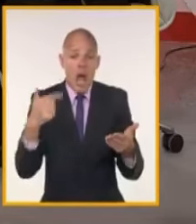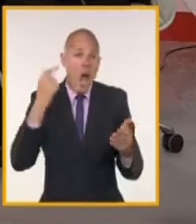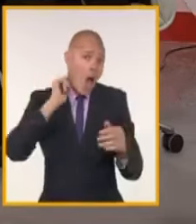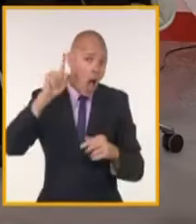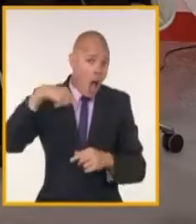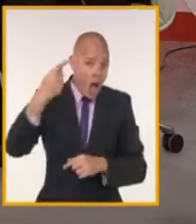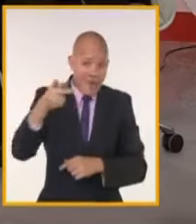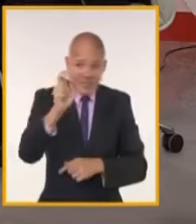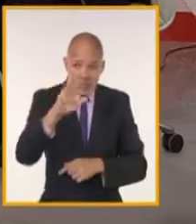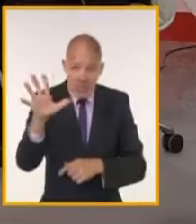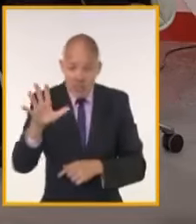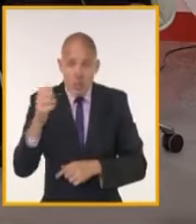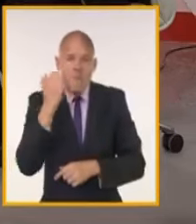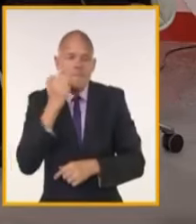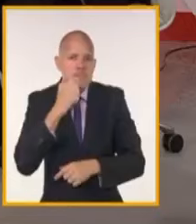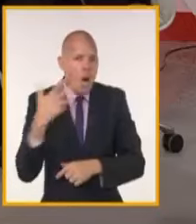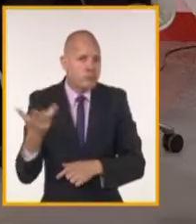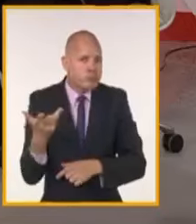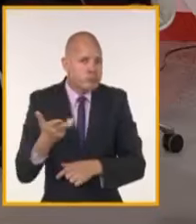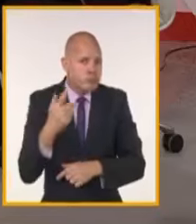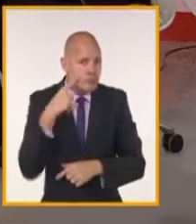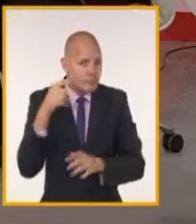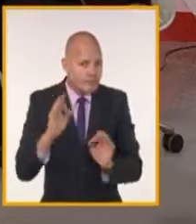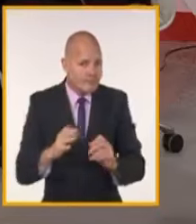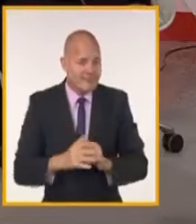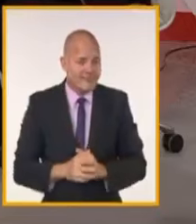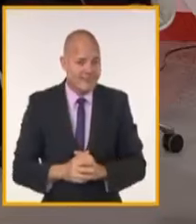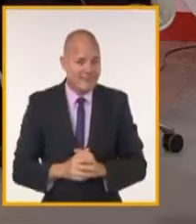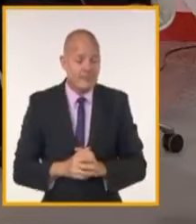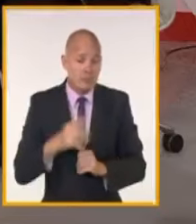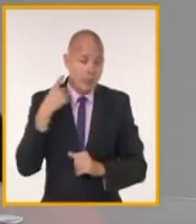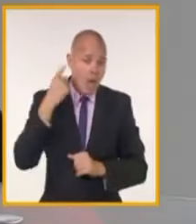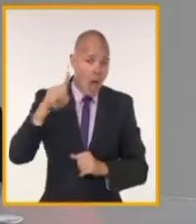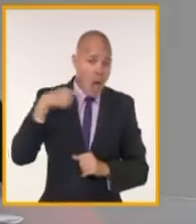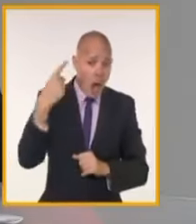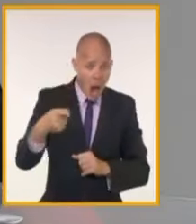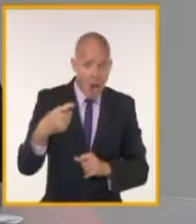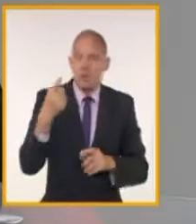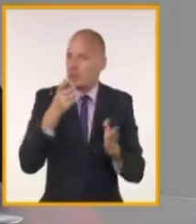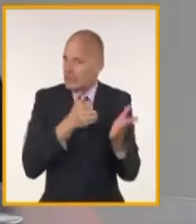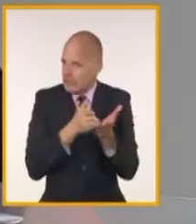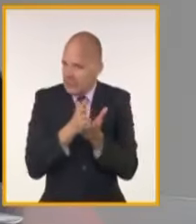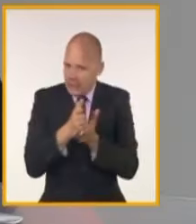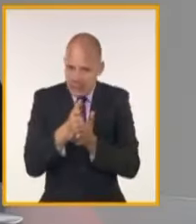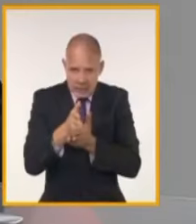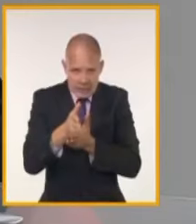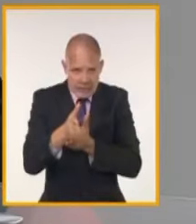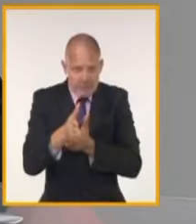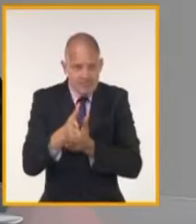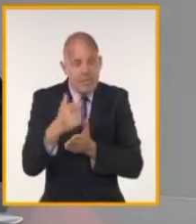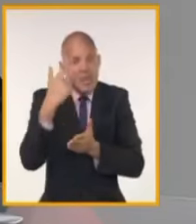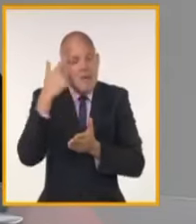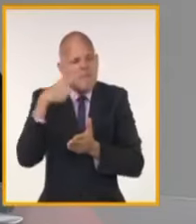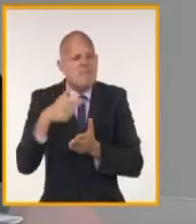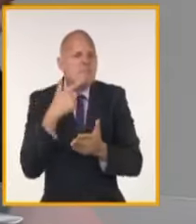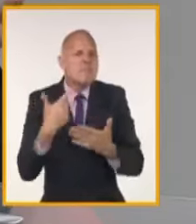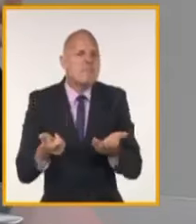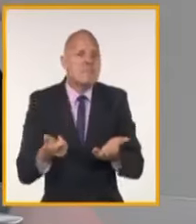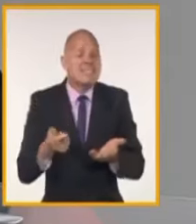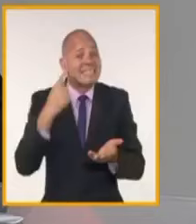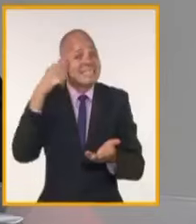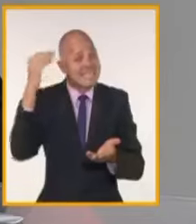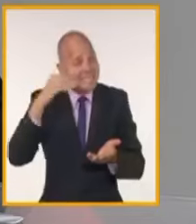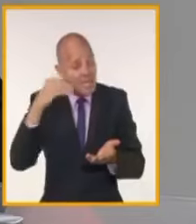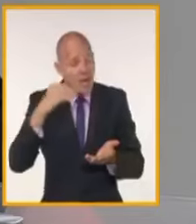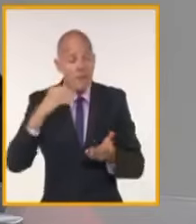más lo que se van a ir instalando en el 2025 eso nos va a permitir que durante el día que es donde hay